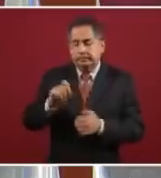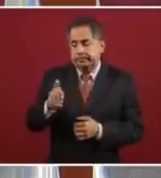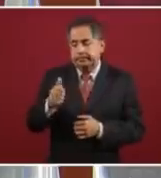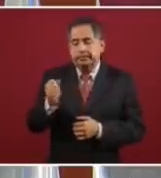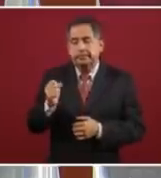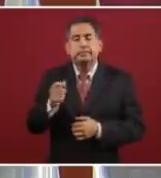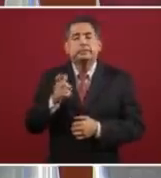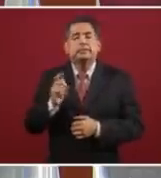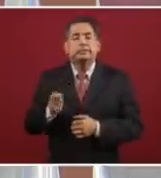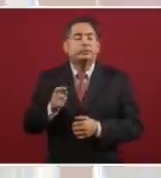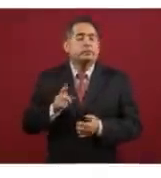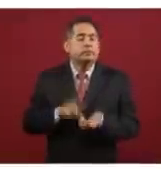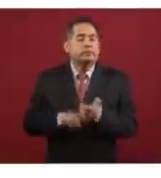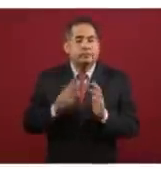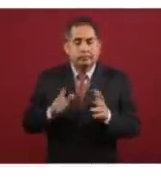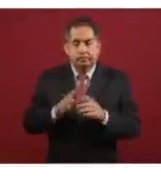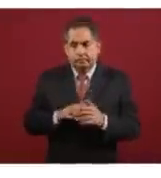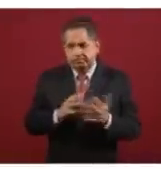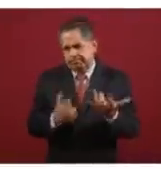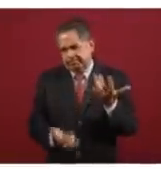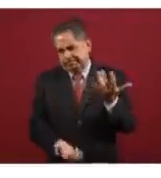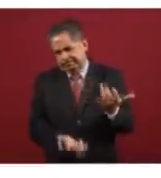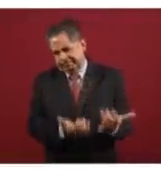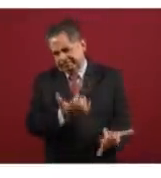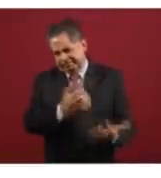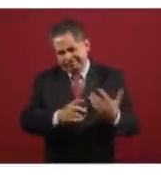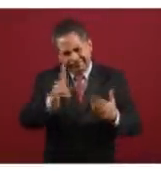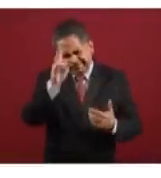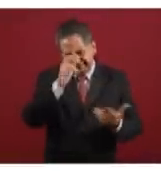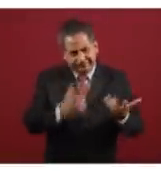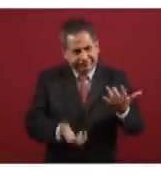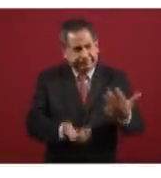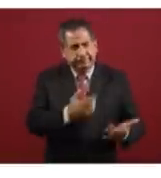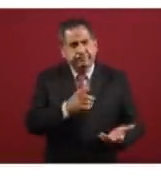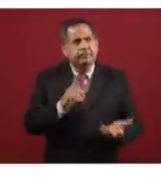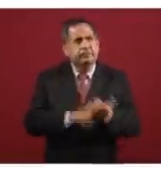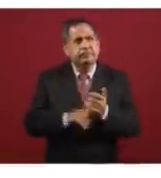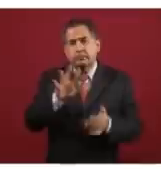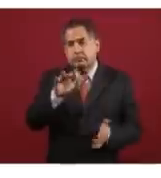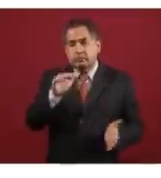se realizó una incineración masiva de